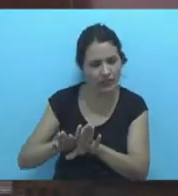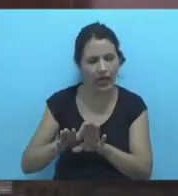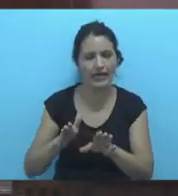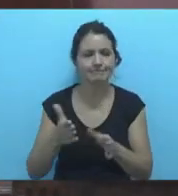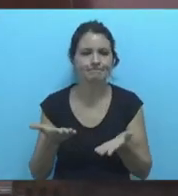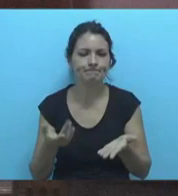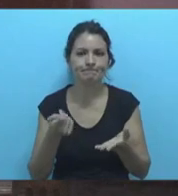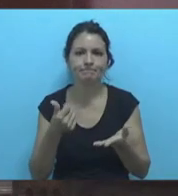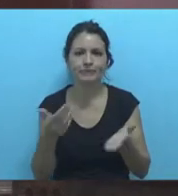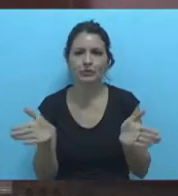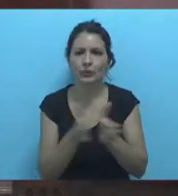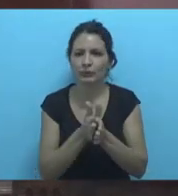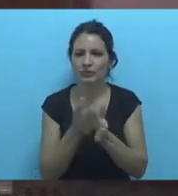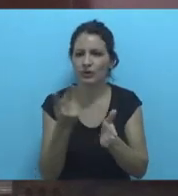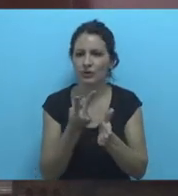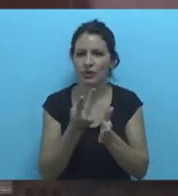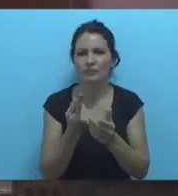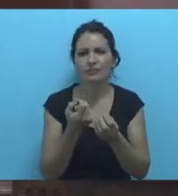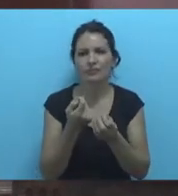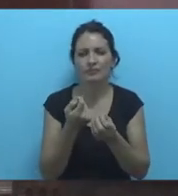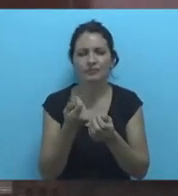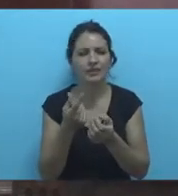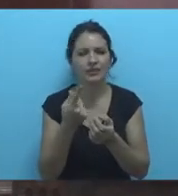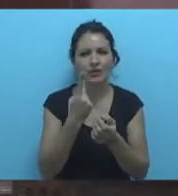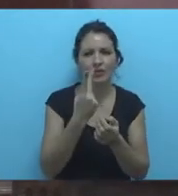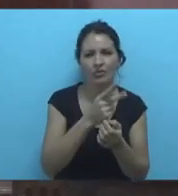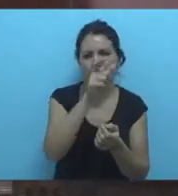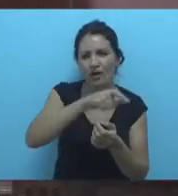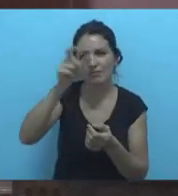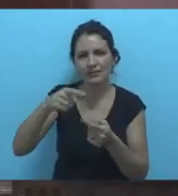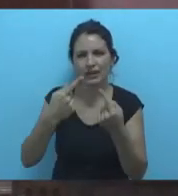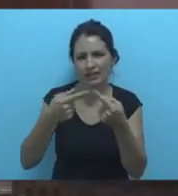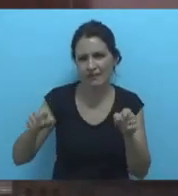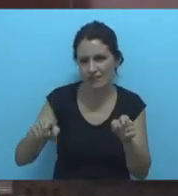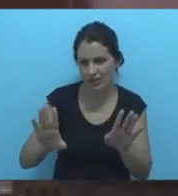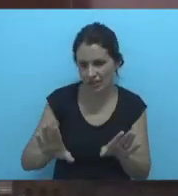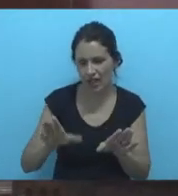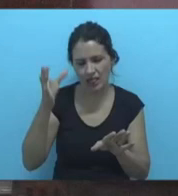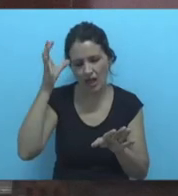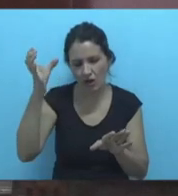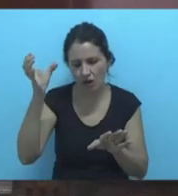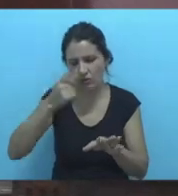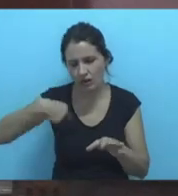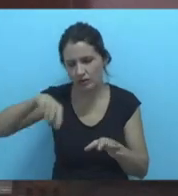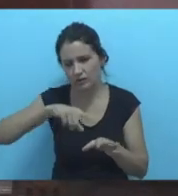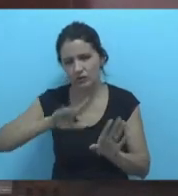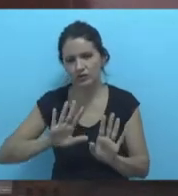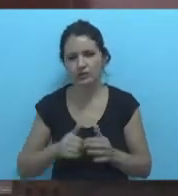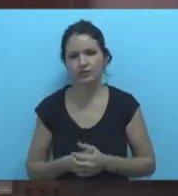esbozar un sentido de homenaje respecto a las dos personas que estamos recordando, ¿no?